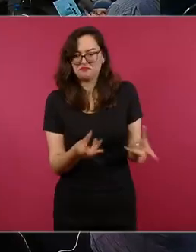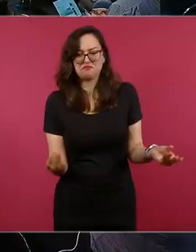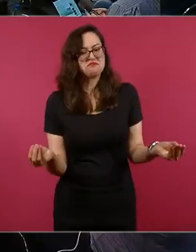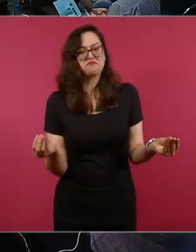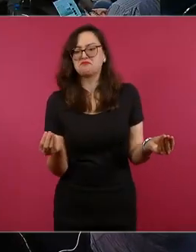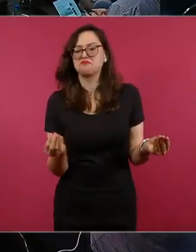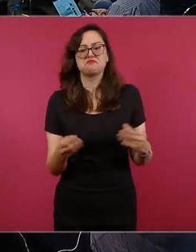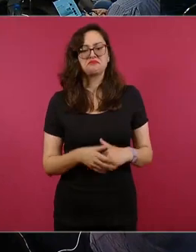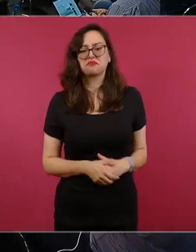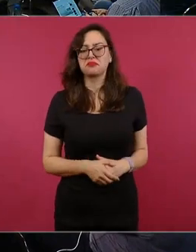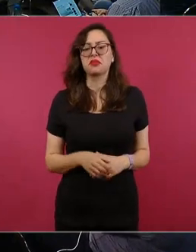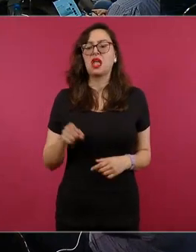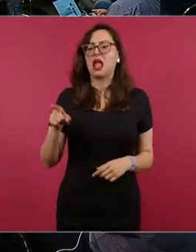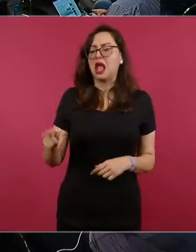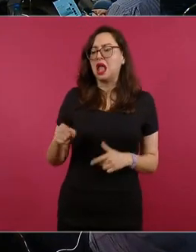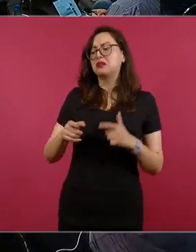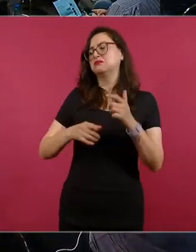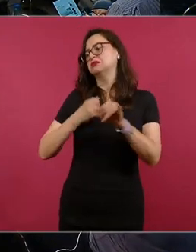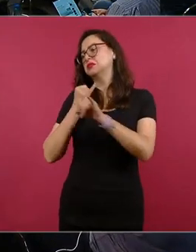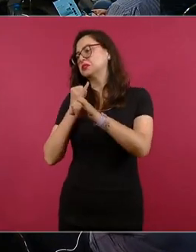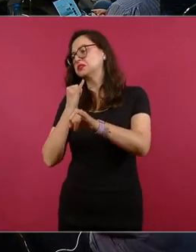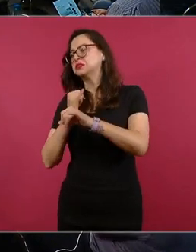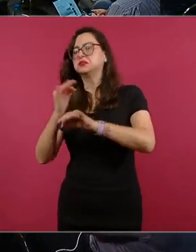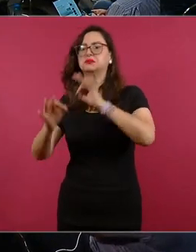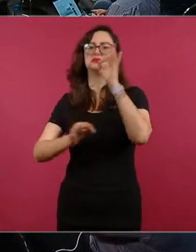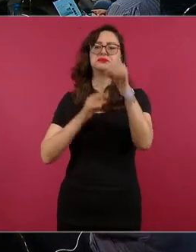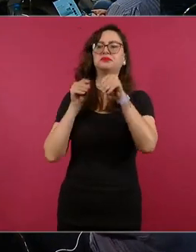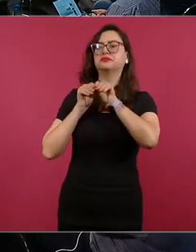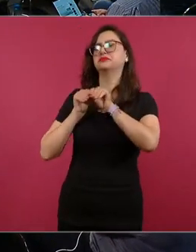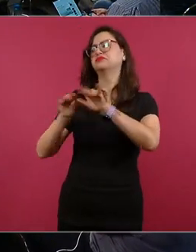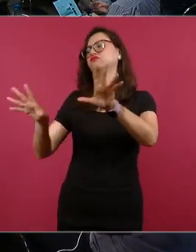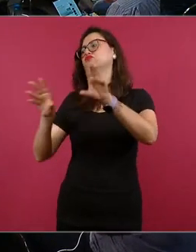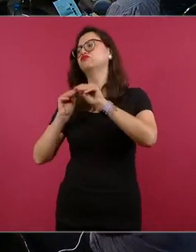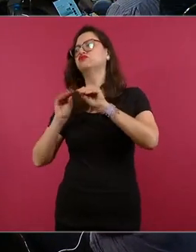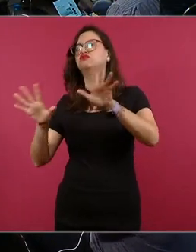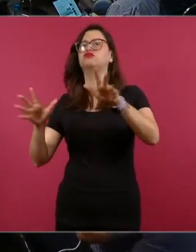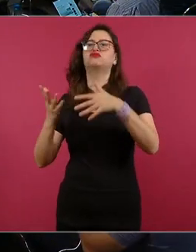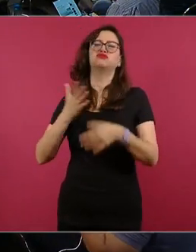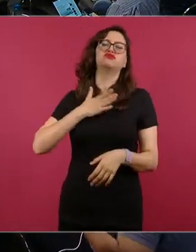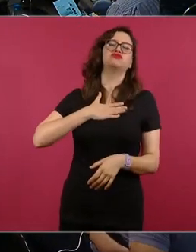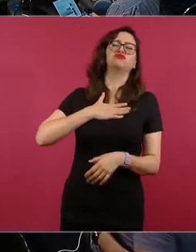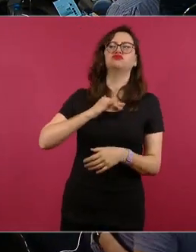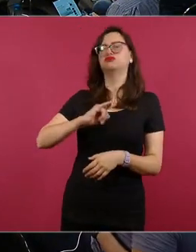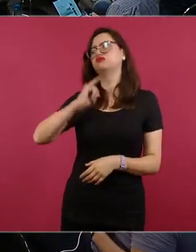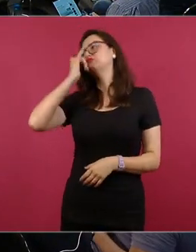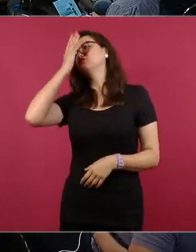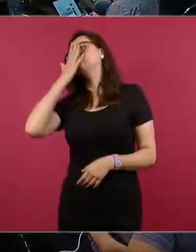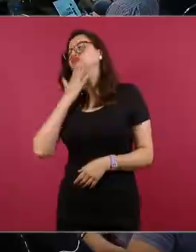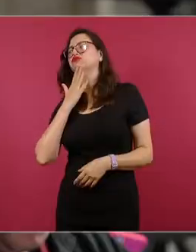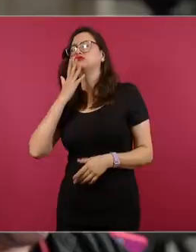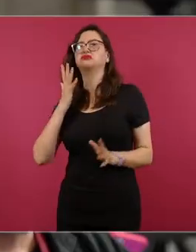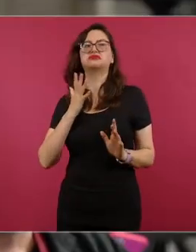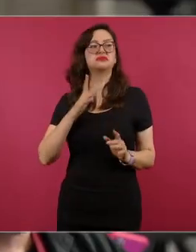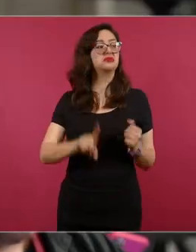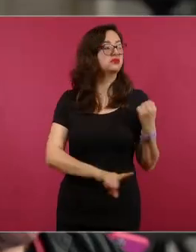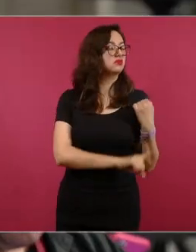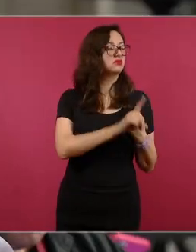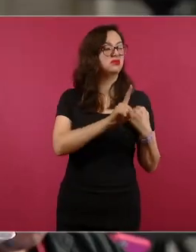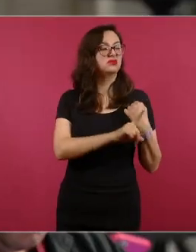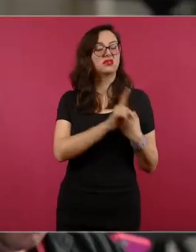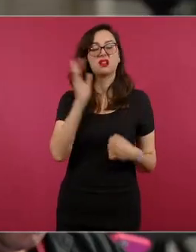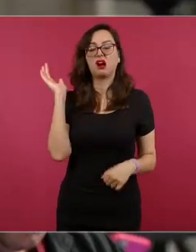dedicado a promocionar su imagen en redes sociales, mostrándose completamente desvinculado de la problemática que enfrentan estas